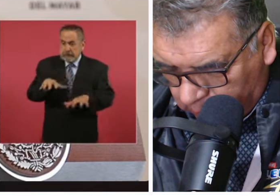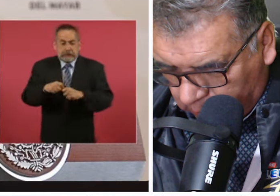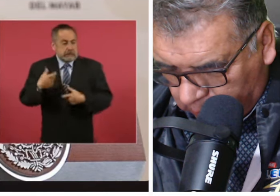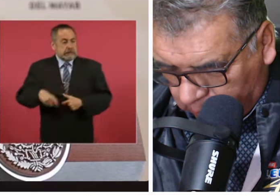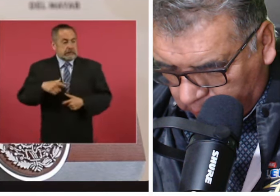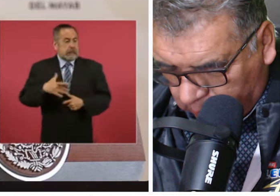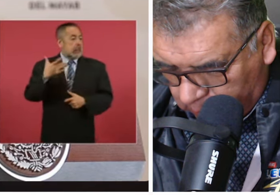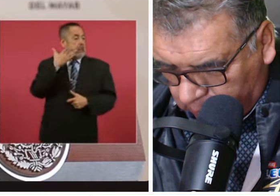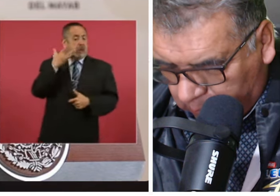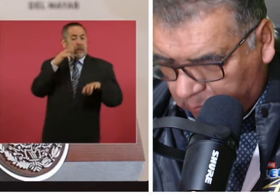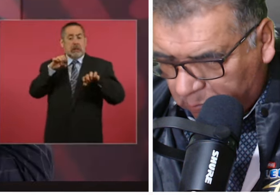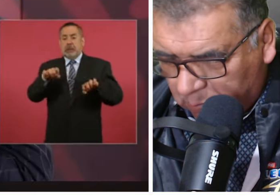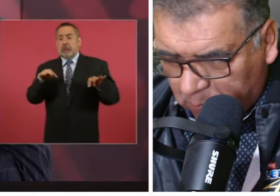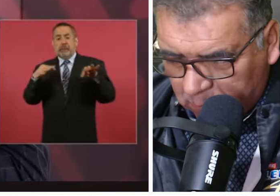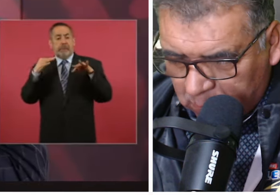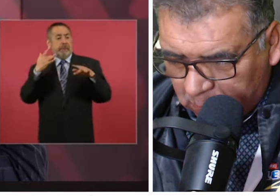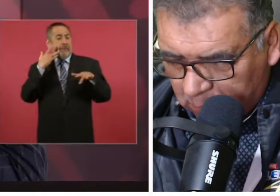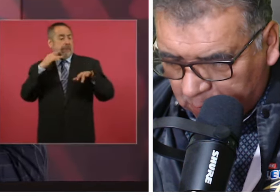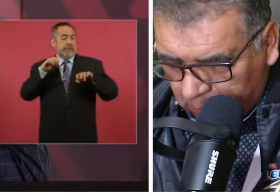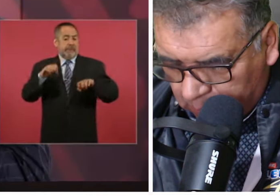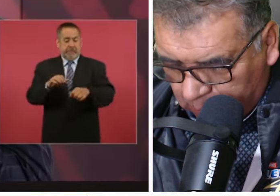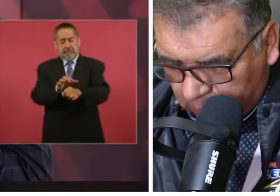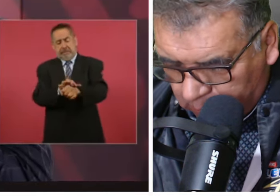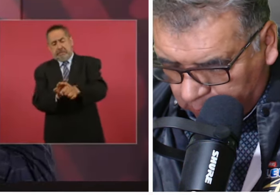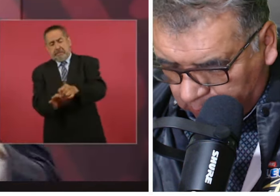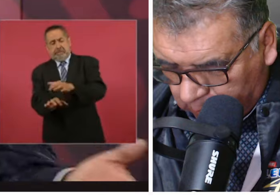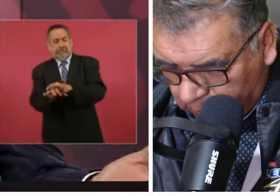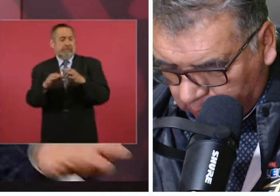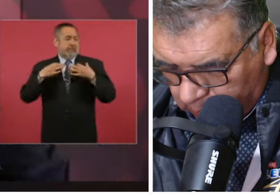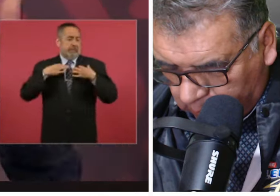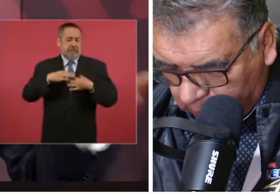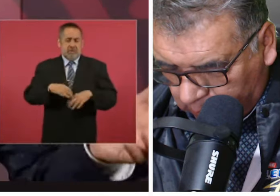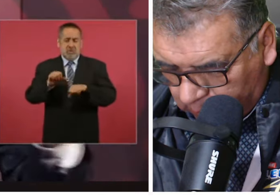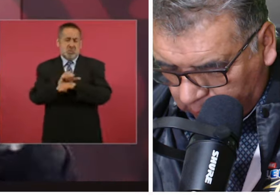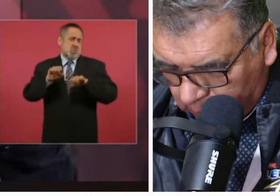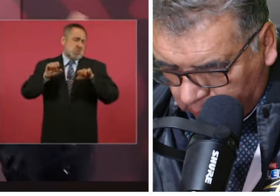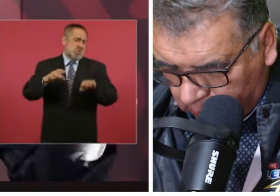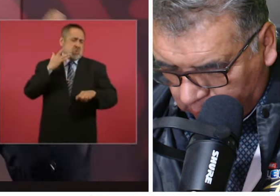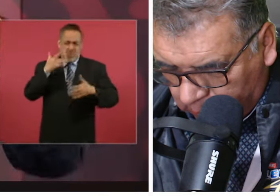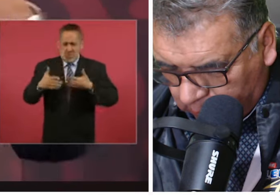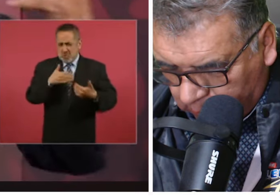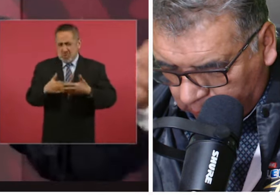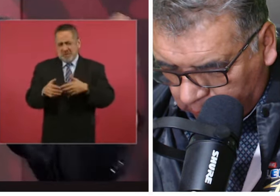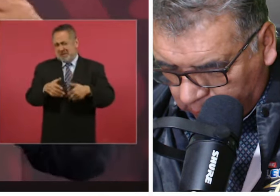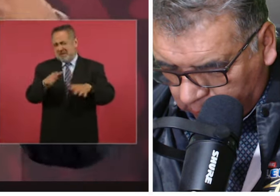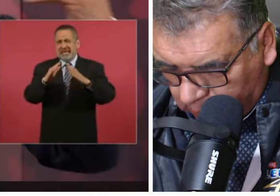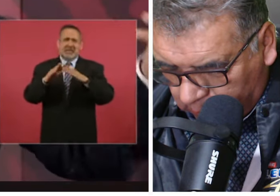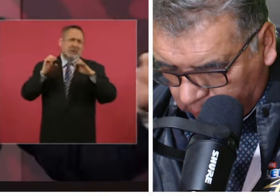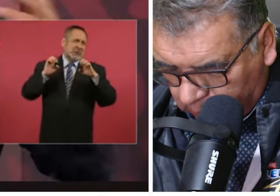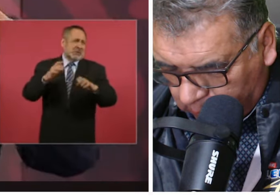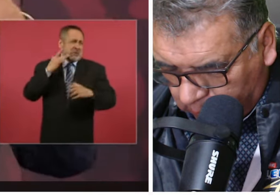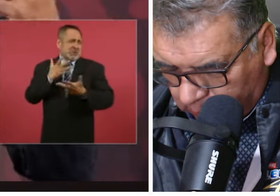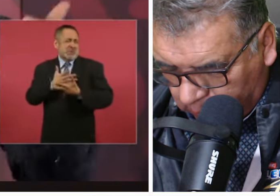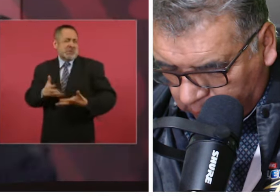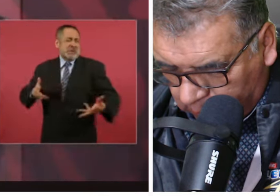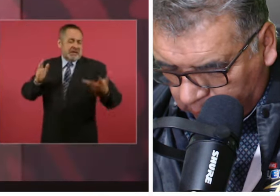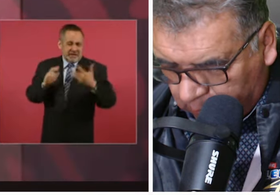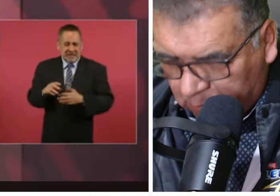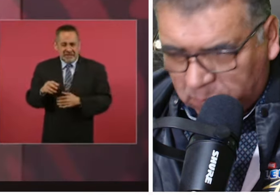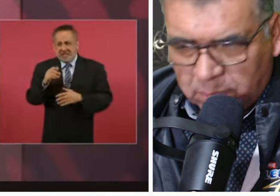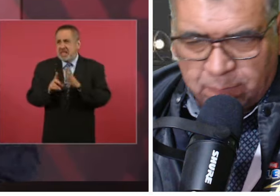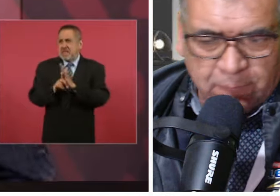Y siempre sus alhajas, sus carros últimos modelos, sus casas, sus residencias,